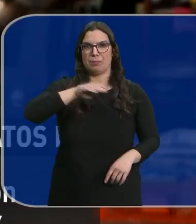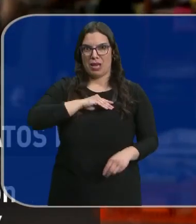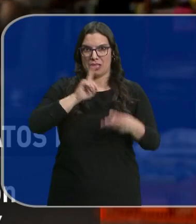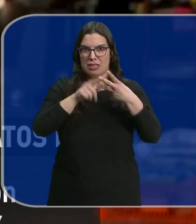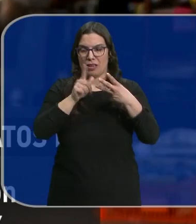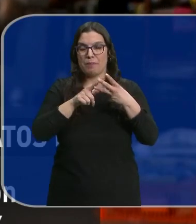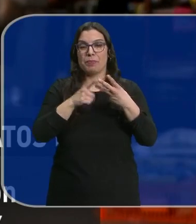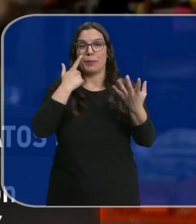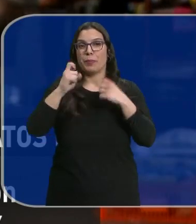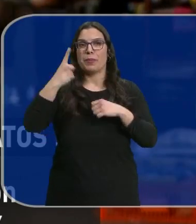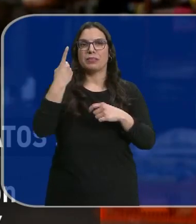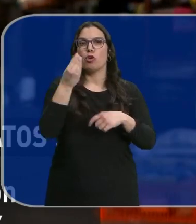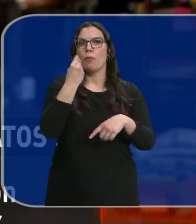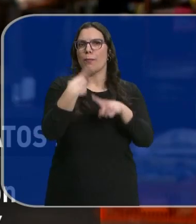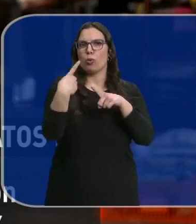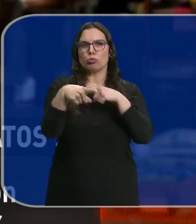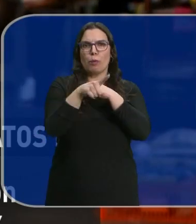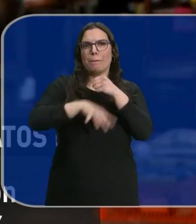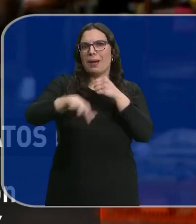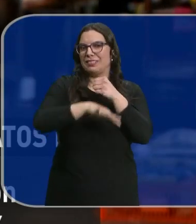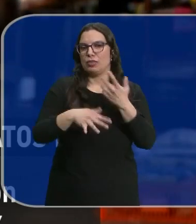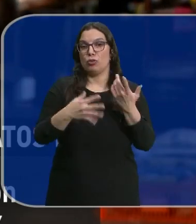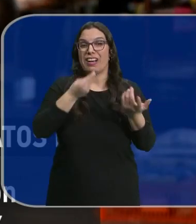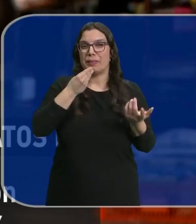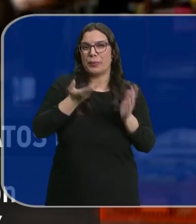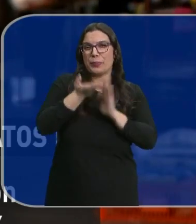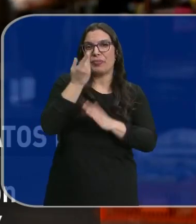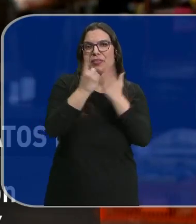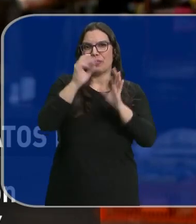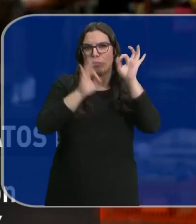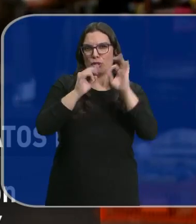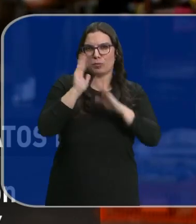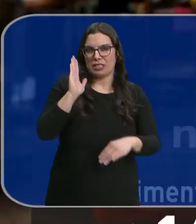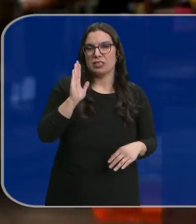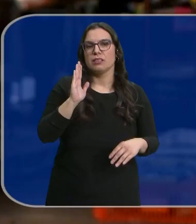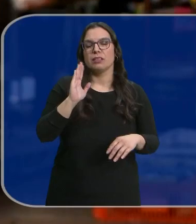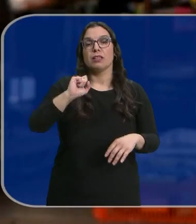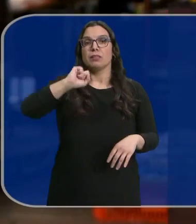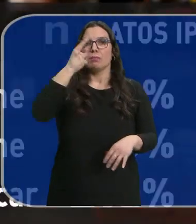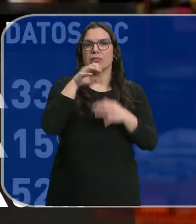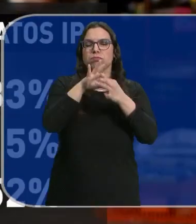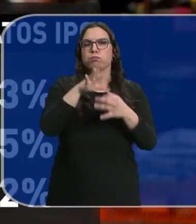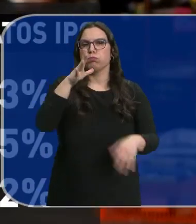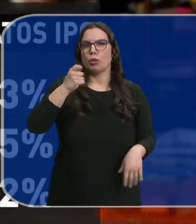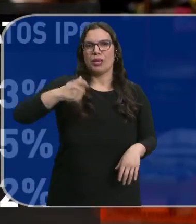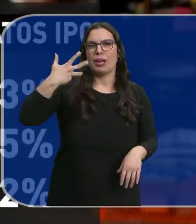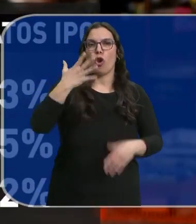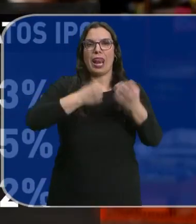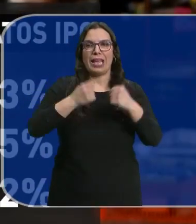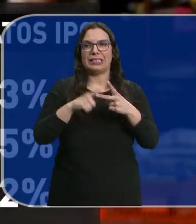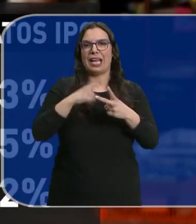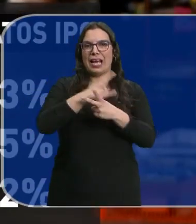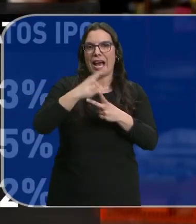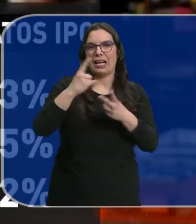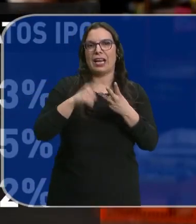nota especialmente en la cesta de productos básicos. La alimentación ha subido más de un 16%, sobre todo por el encarecimiento de la leche,